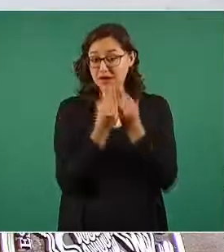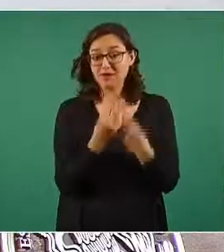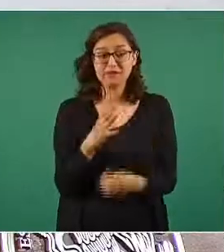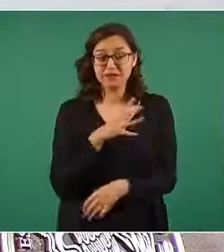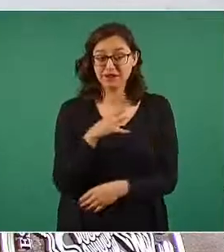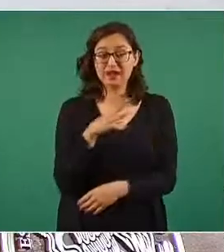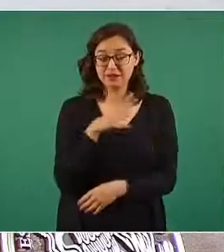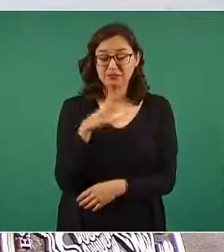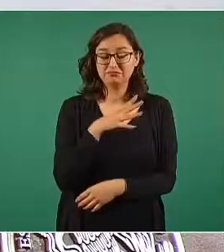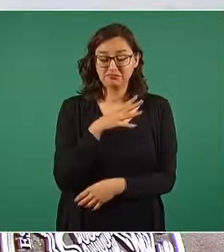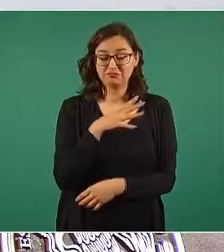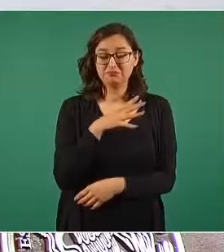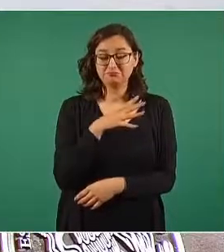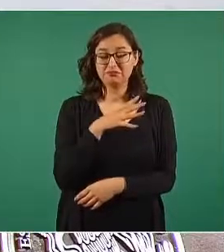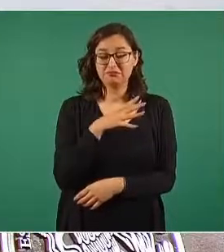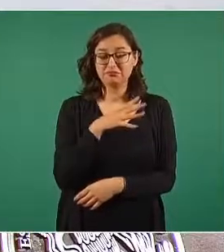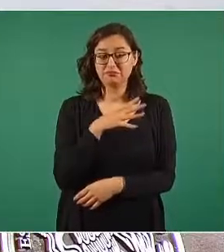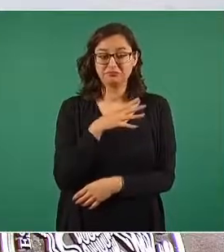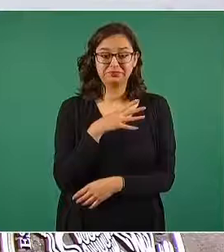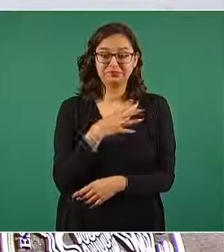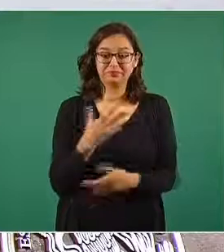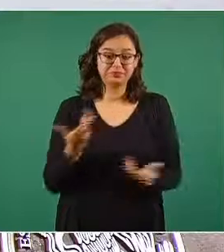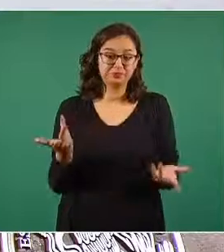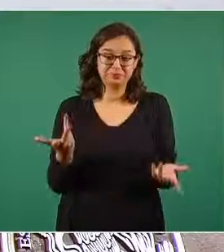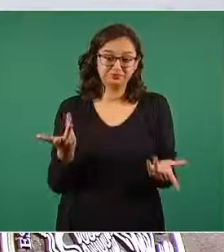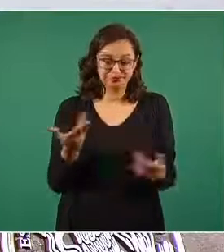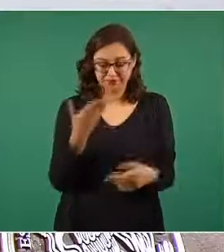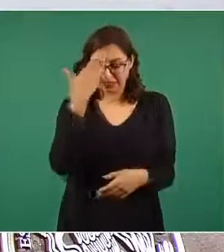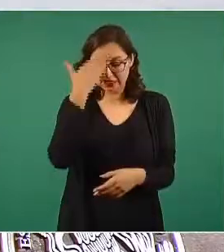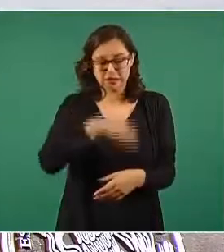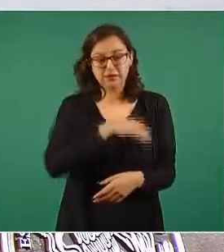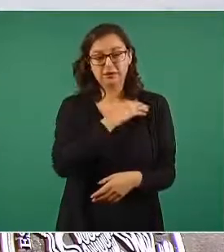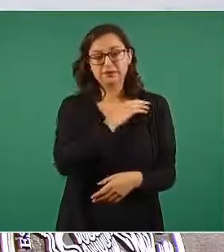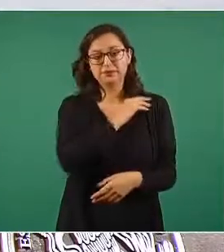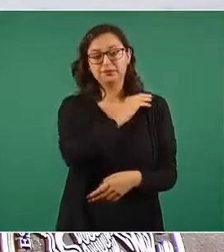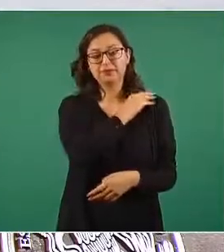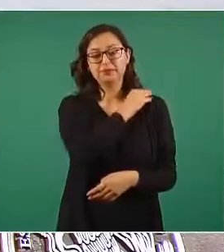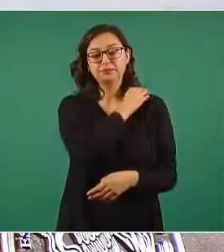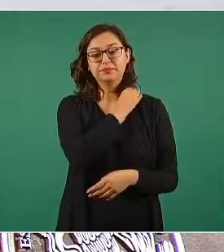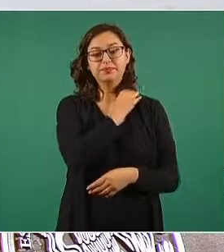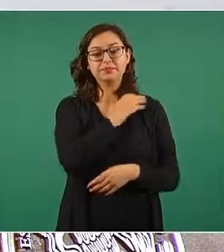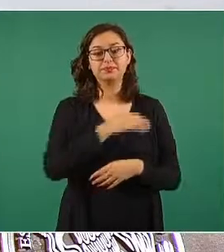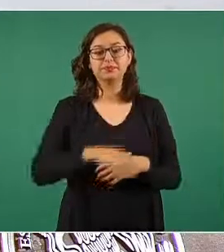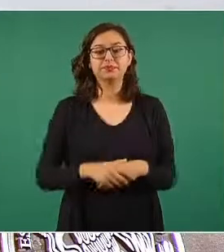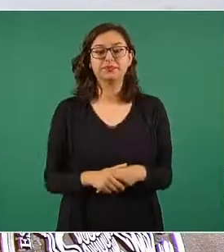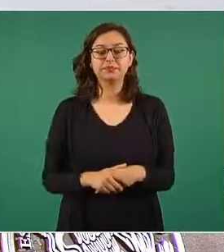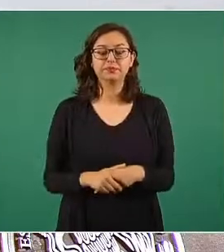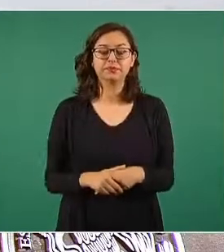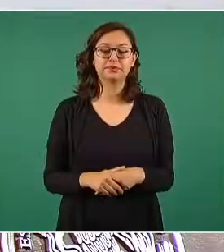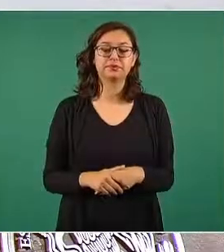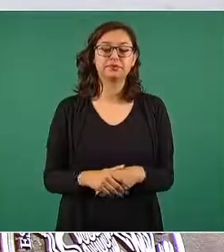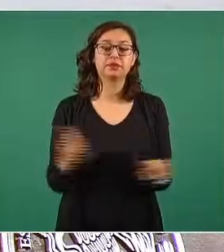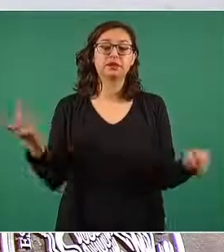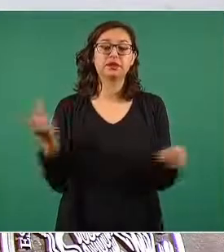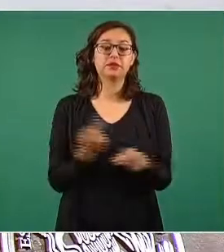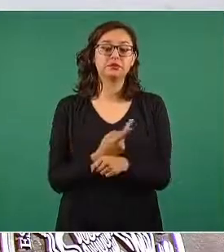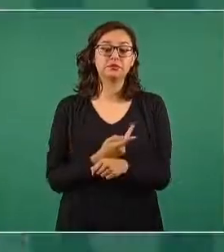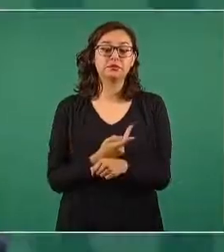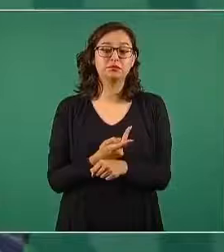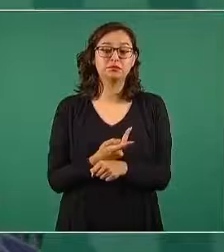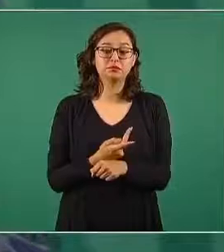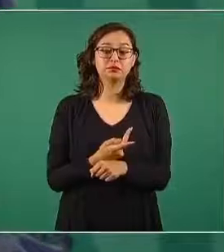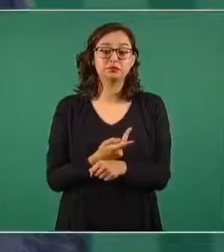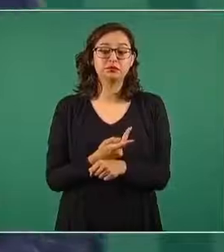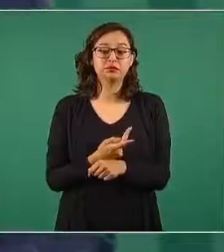organizado, la delincuencia, y desde que se reportó